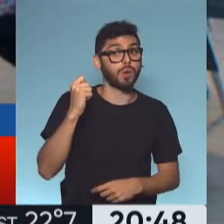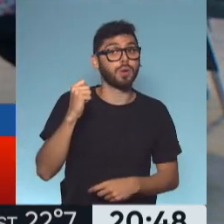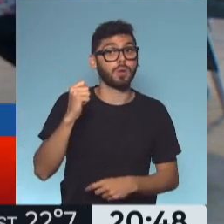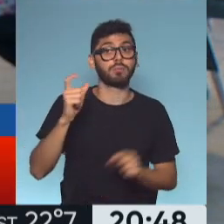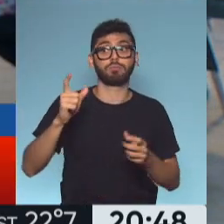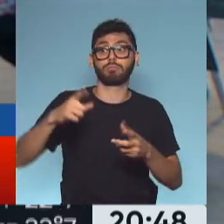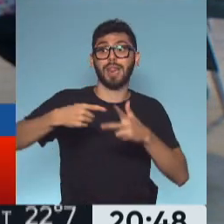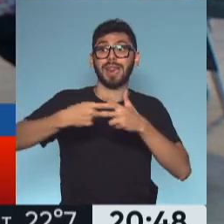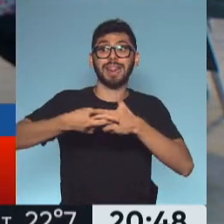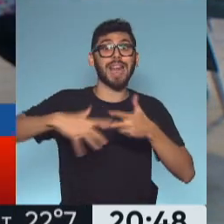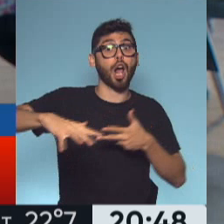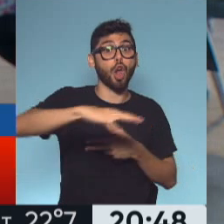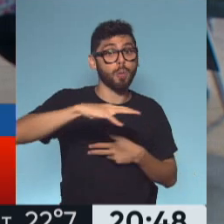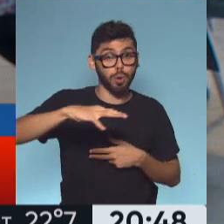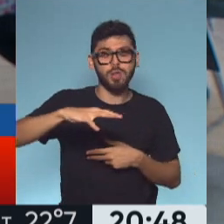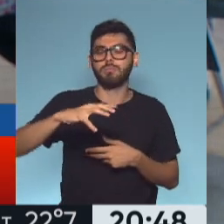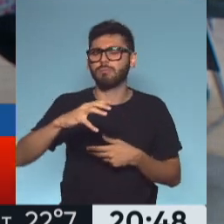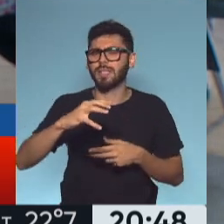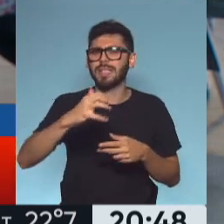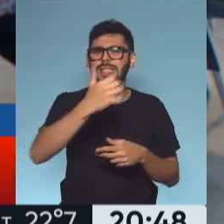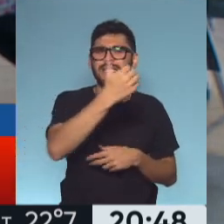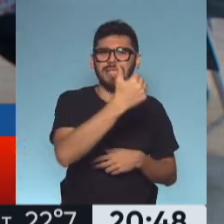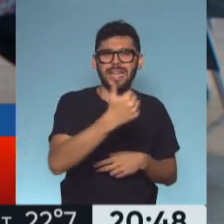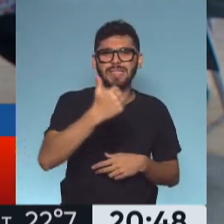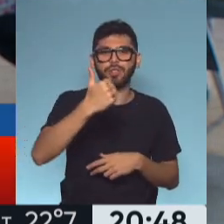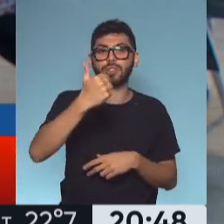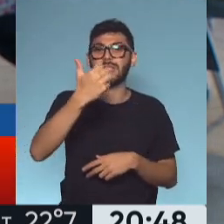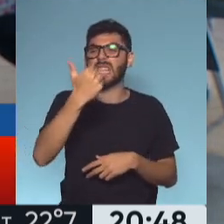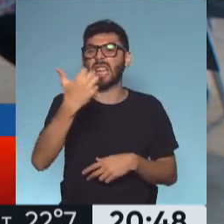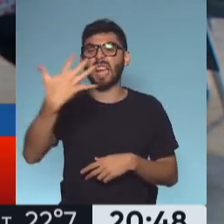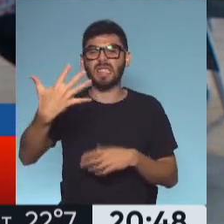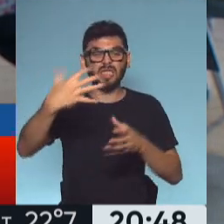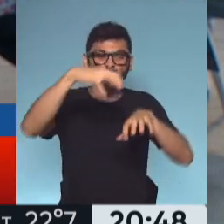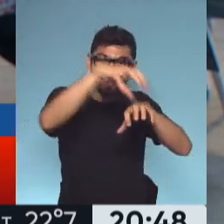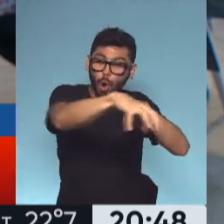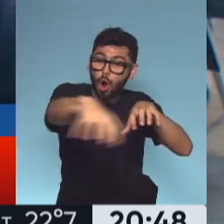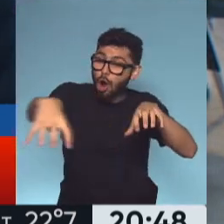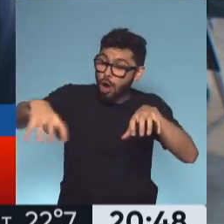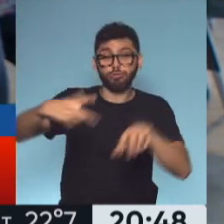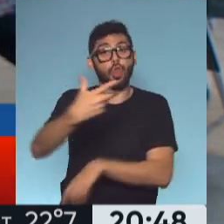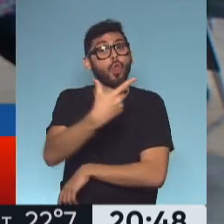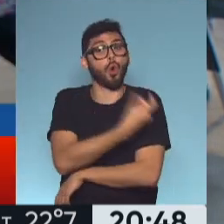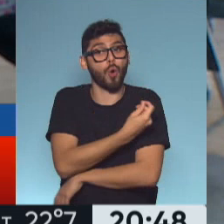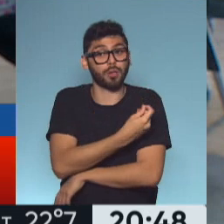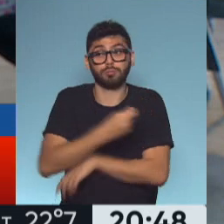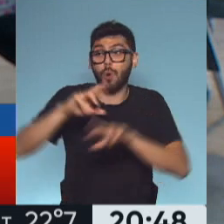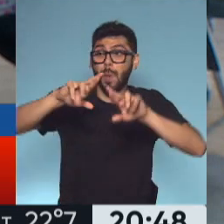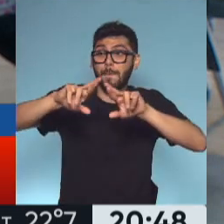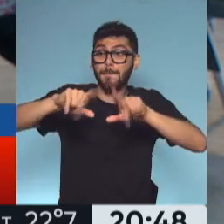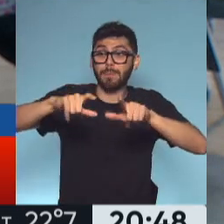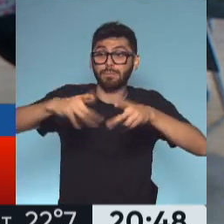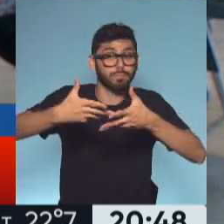en Tecnópolis, en 665 puntos distintos de la provincia, 665 vacunatorios, el plan más amplio de